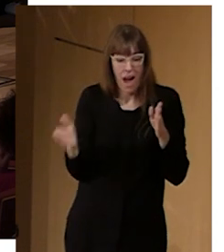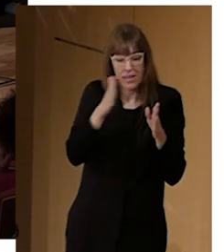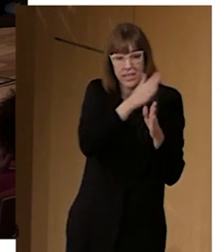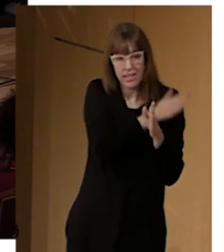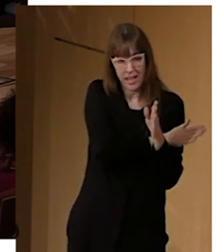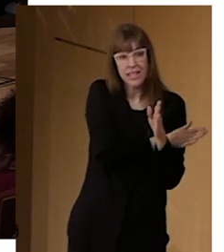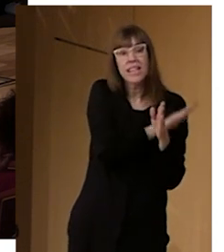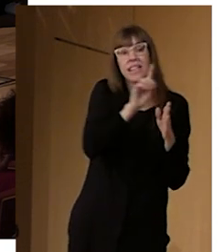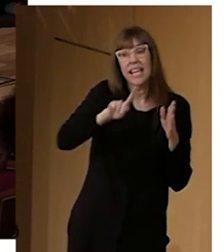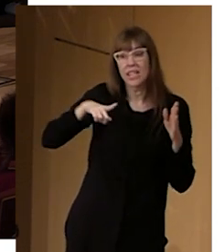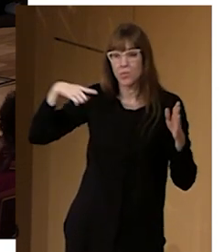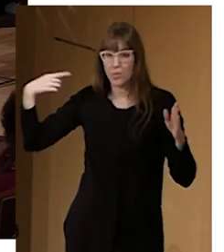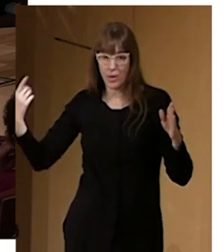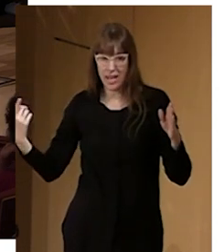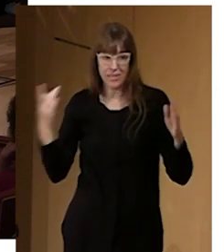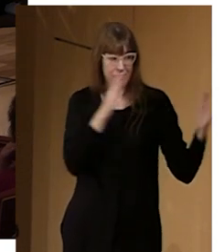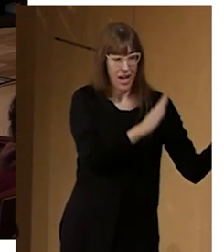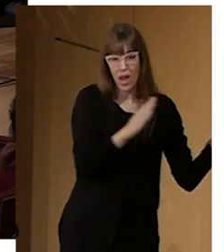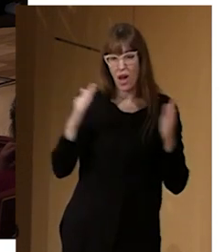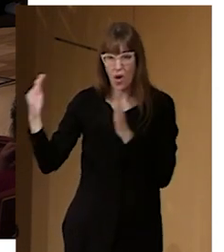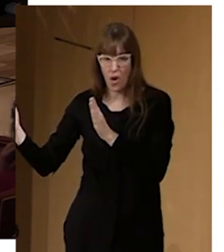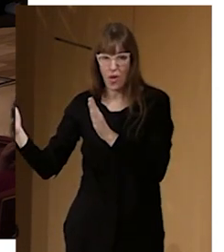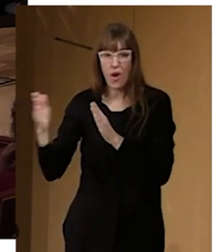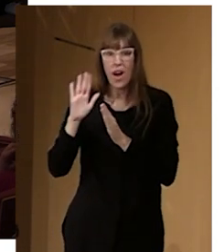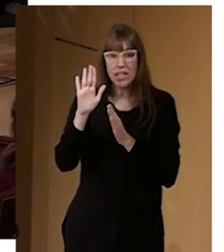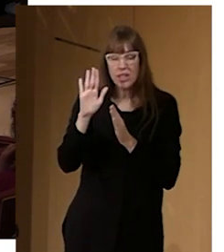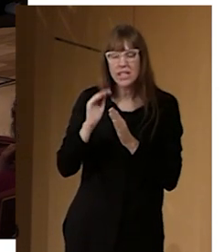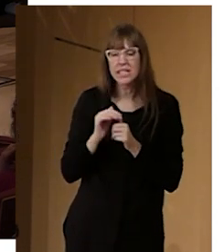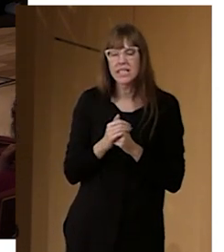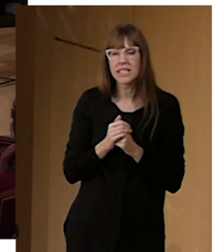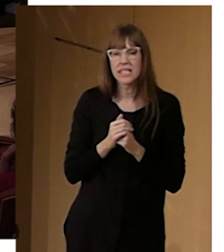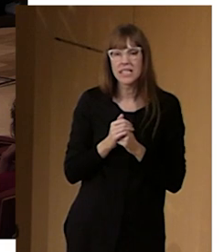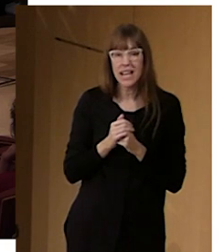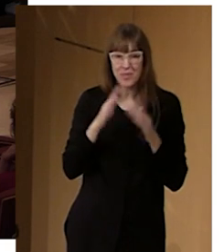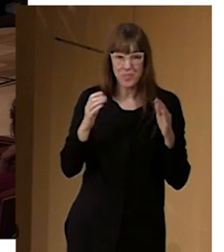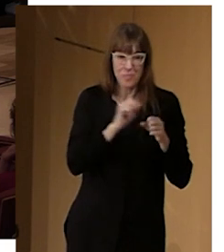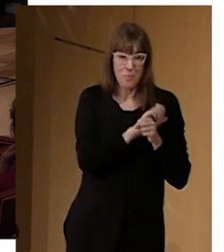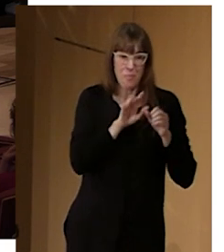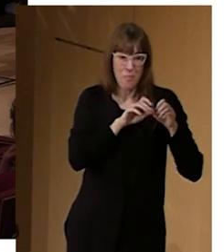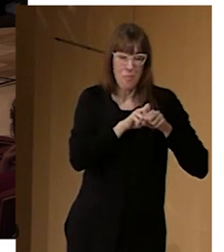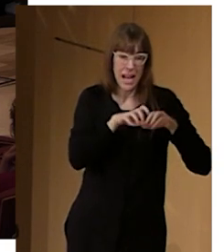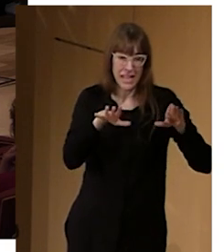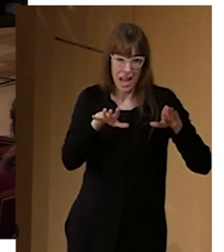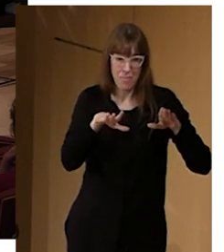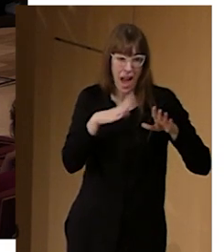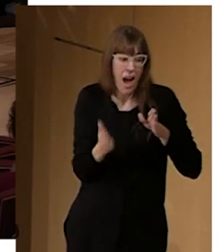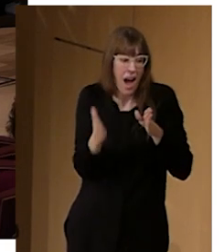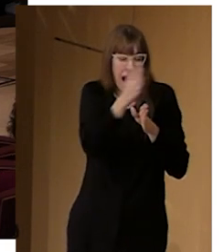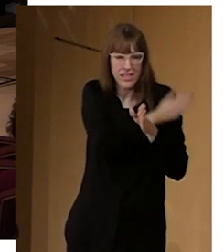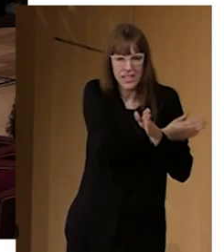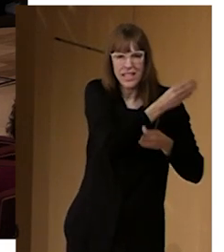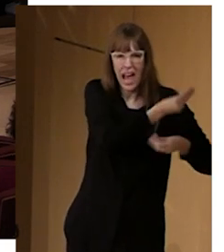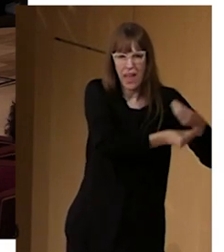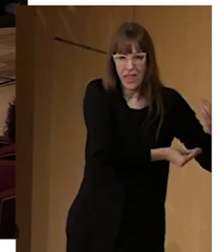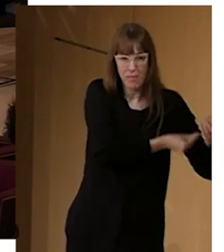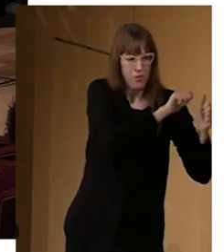poco en Cómo se presentaban o no me voy a enrollar con lo que hacíamos antes de la de la pandemia ahora me estoy ciñendo a hablaros de este formato nuevo